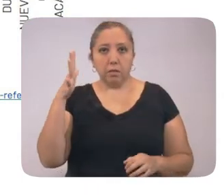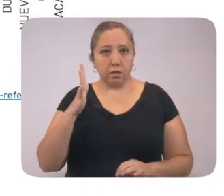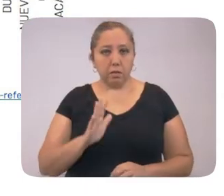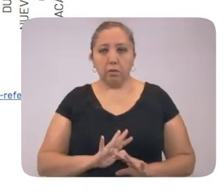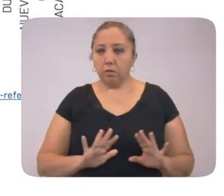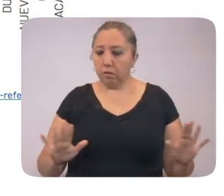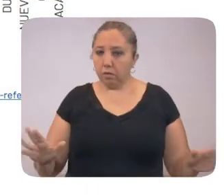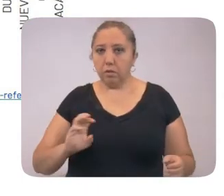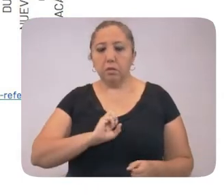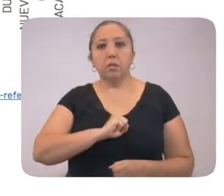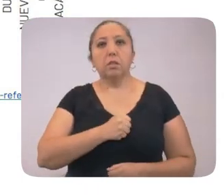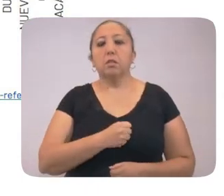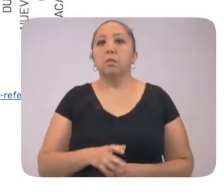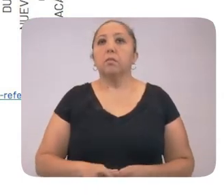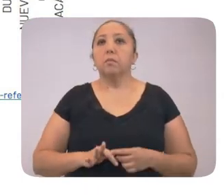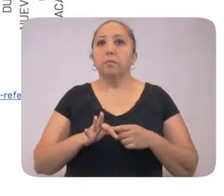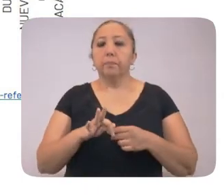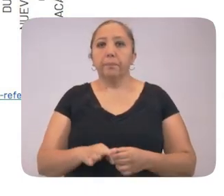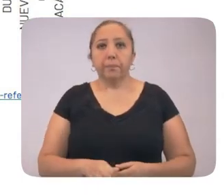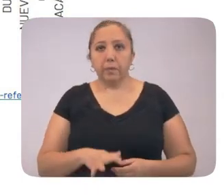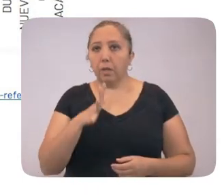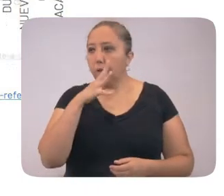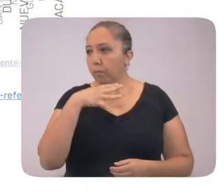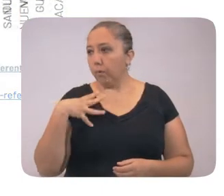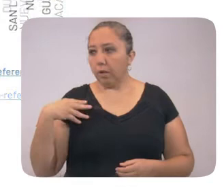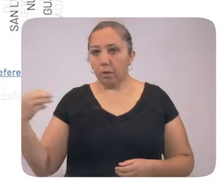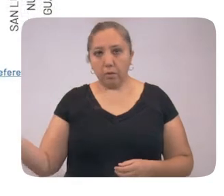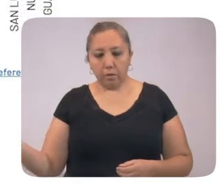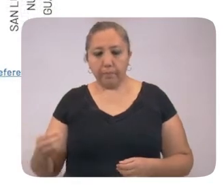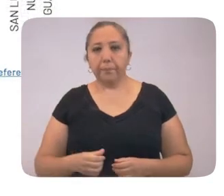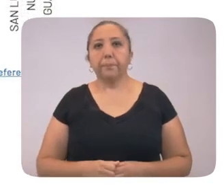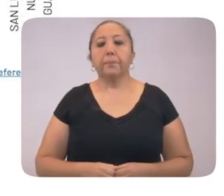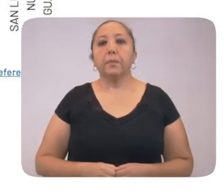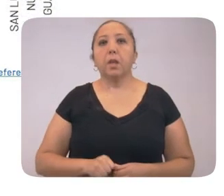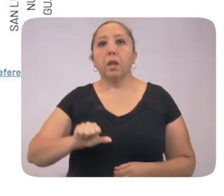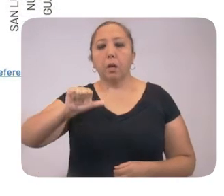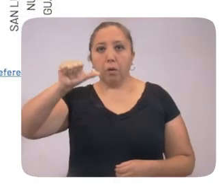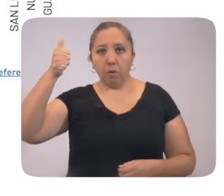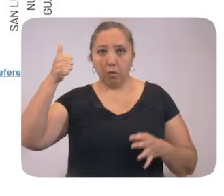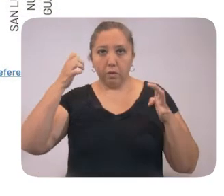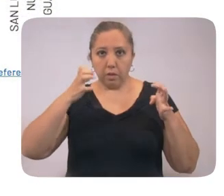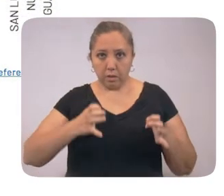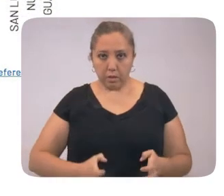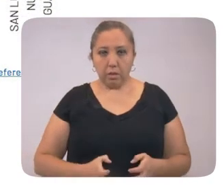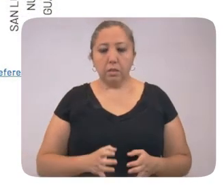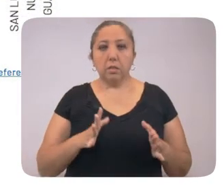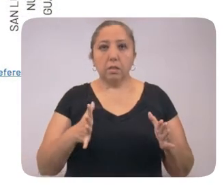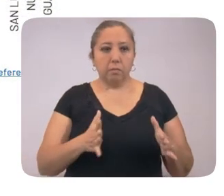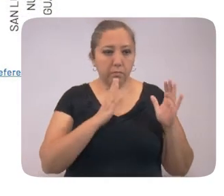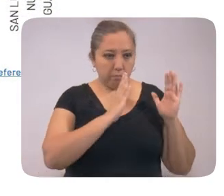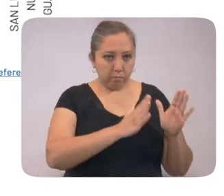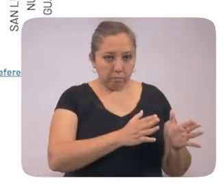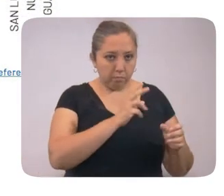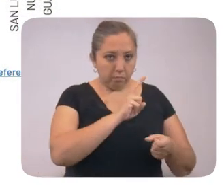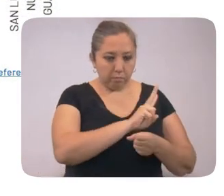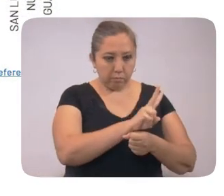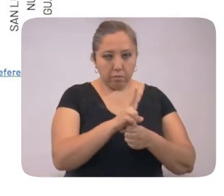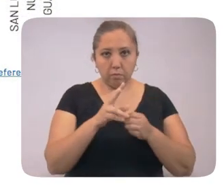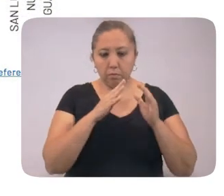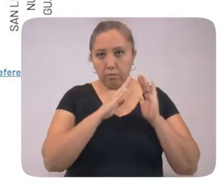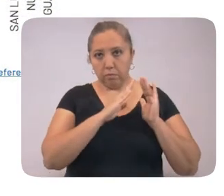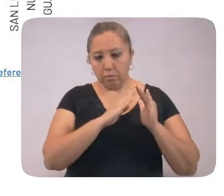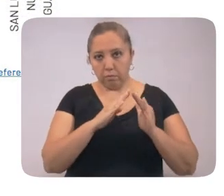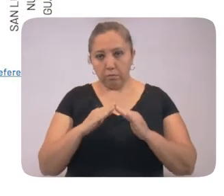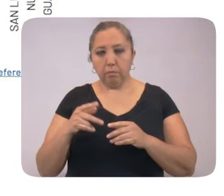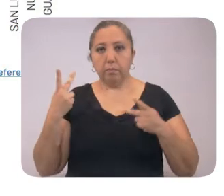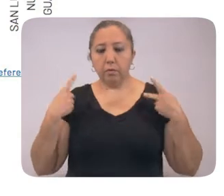ya se recuperaron no presentan síntomas ni pueden contagiar 11 están estables aislados y monitoreados constantemente